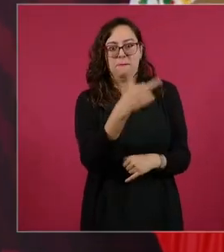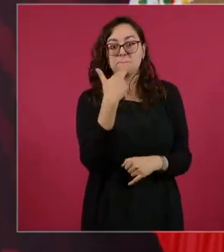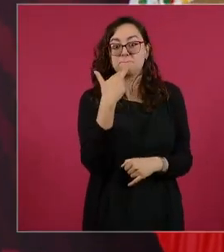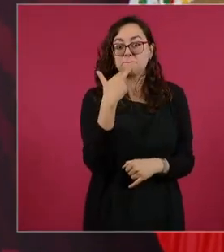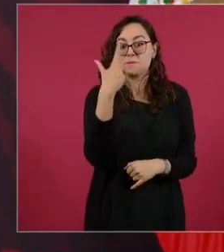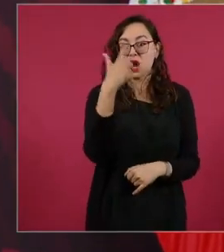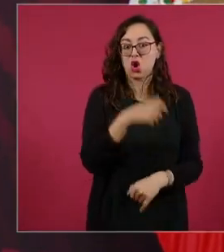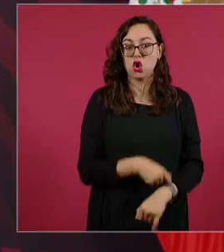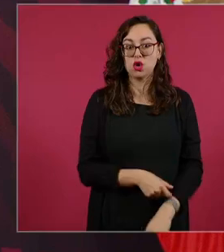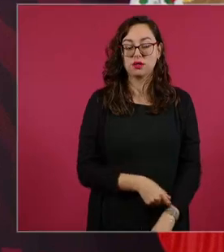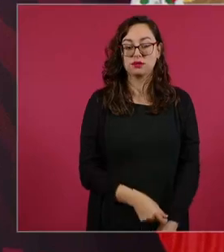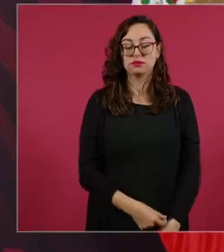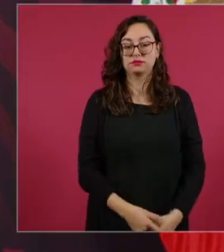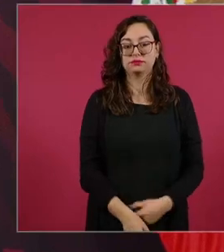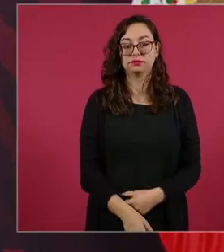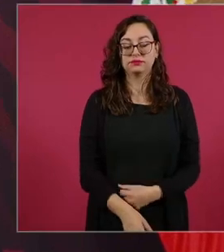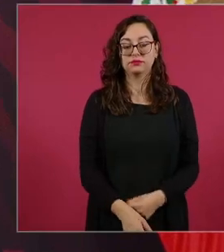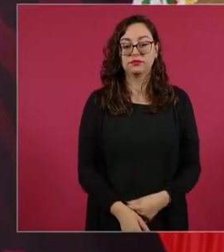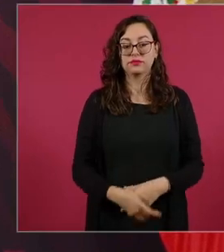que es como premio Nobel